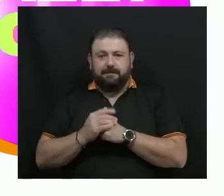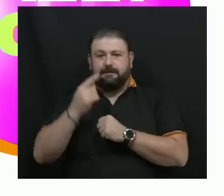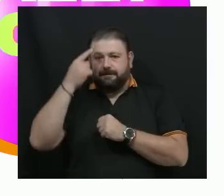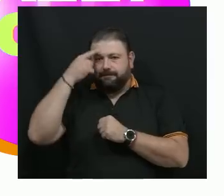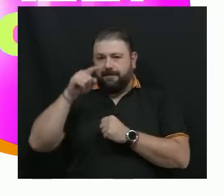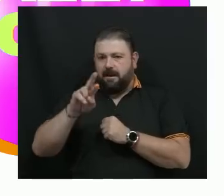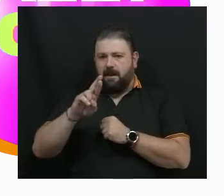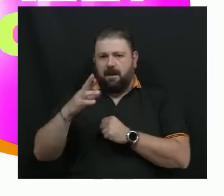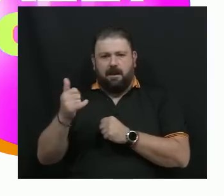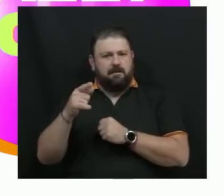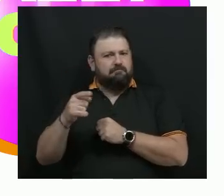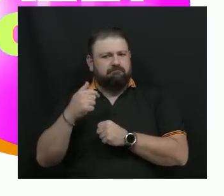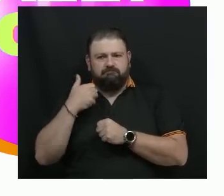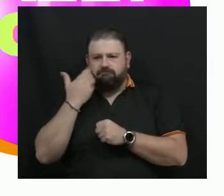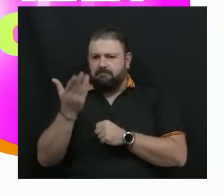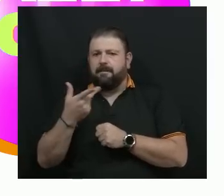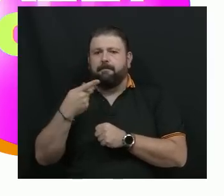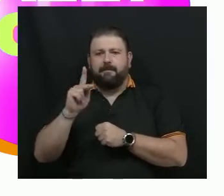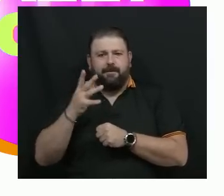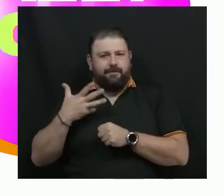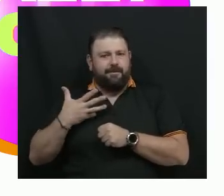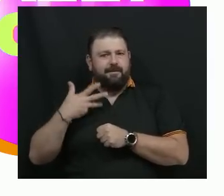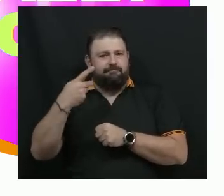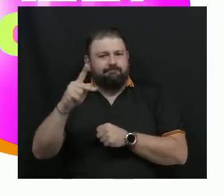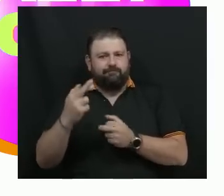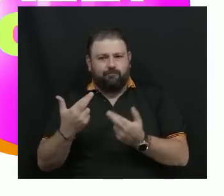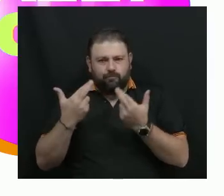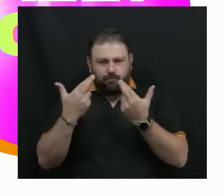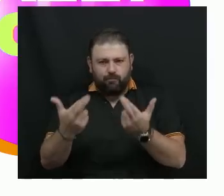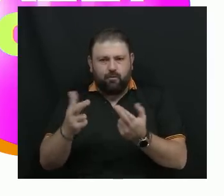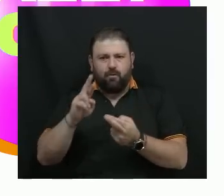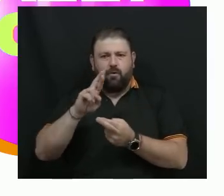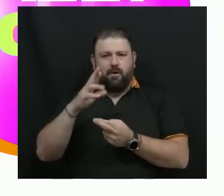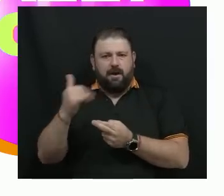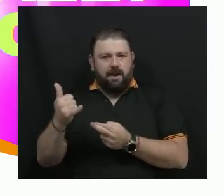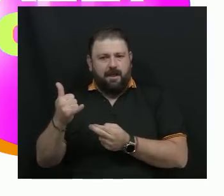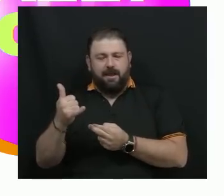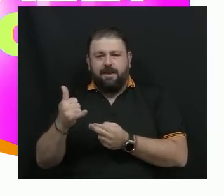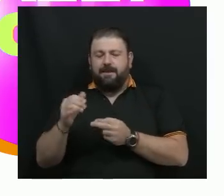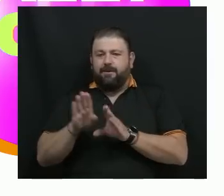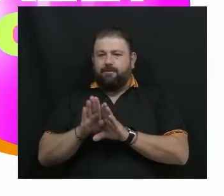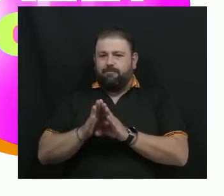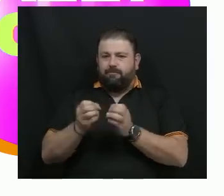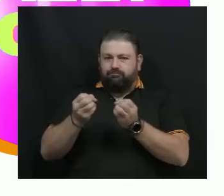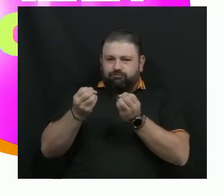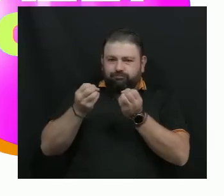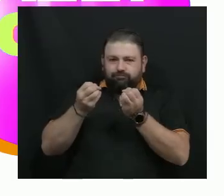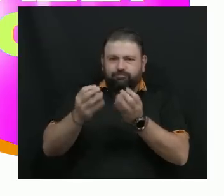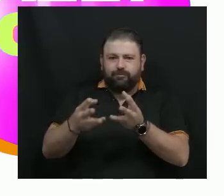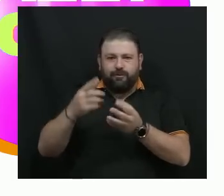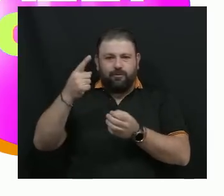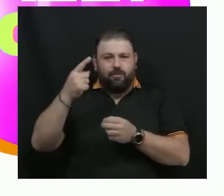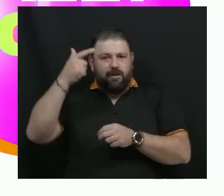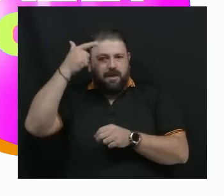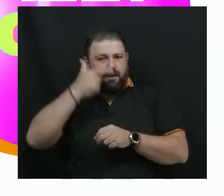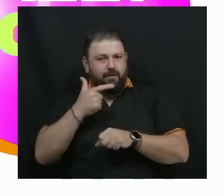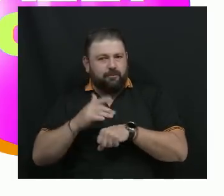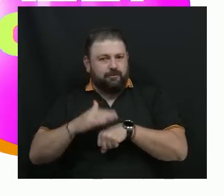que vayas, tienes una noche extra para que conozcas el destino, para que trabajes con gente, para que prospectes, para